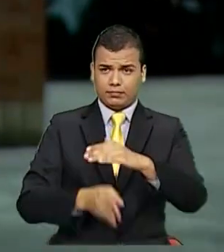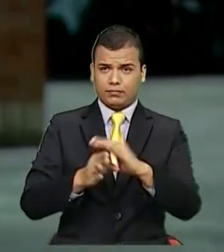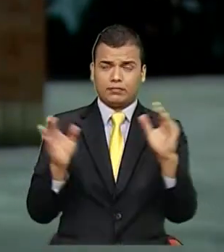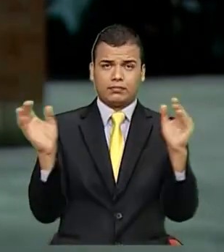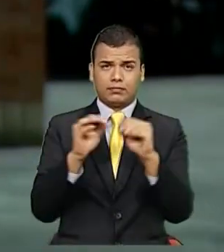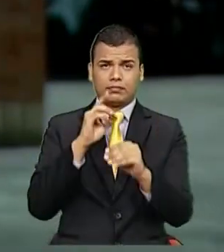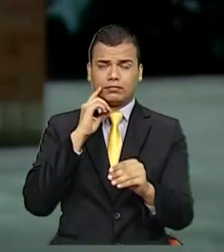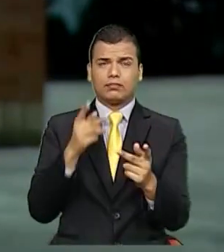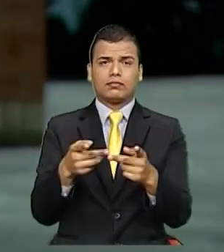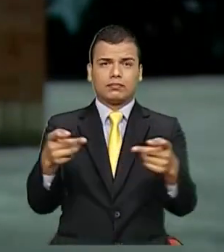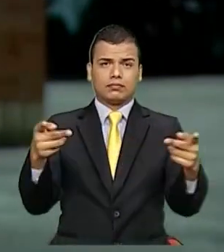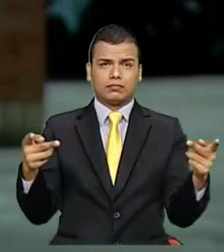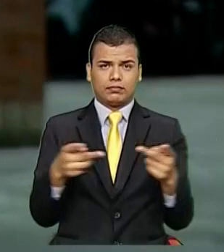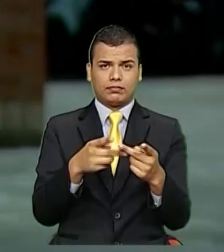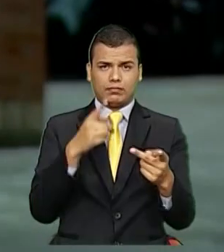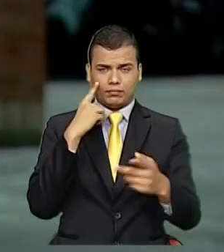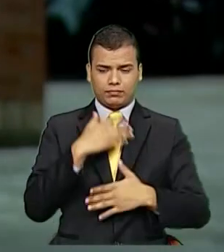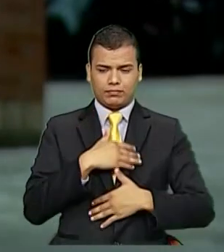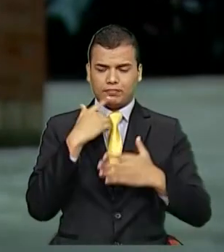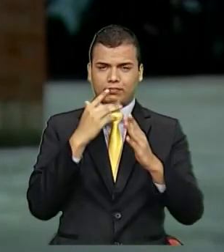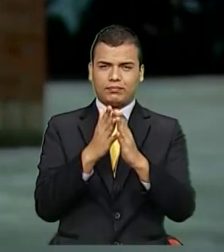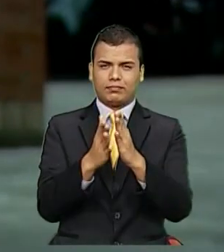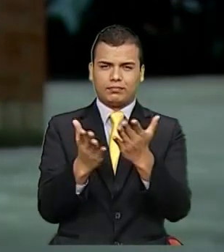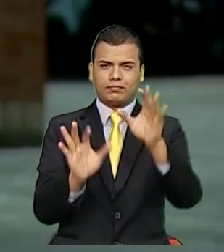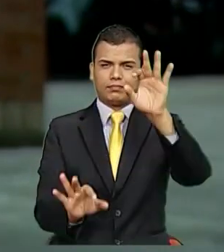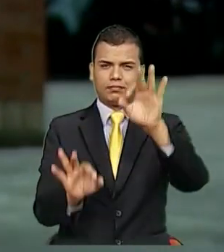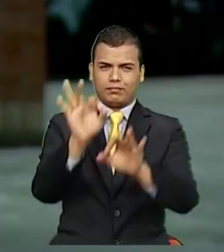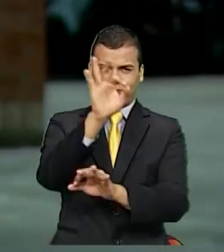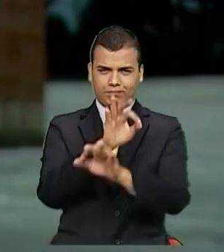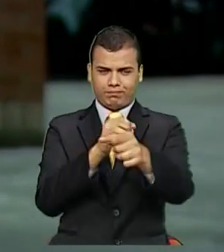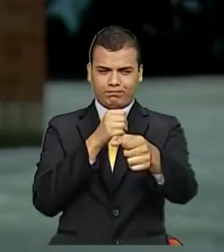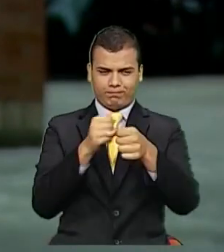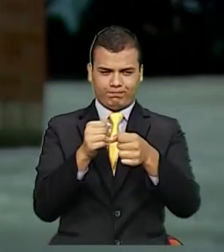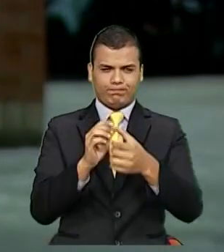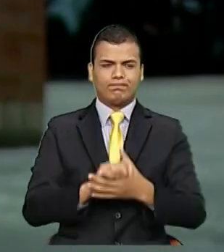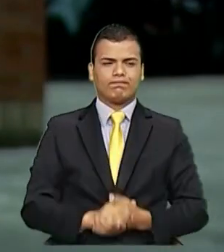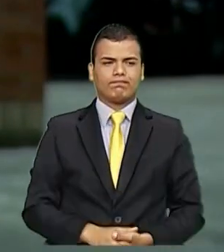nuestros estudios en Cali. Sigan con más. Soy Gustavo Andrés González, Telepacífico Noticias.